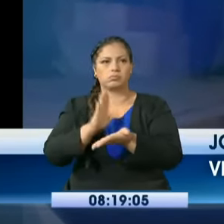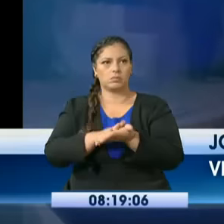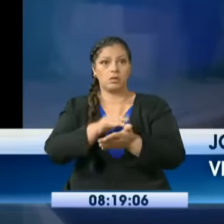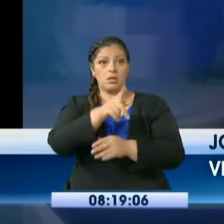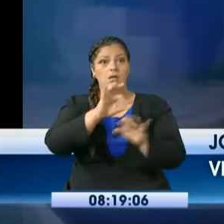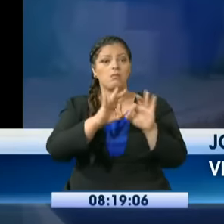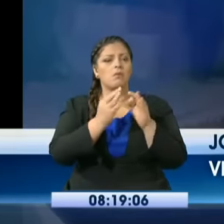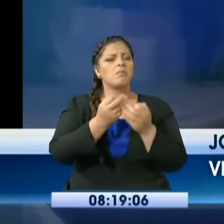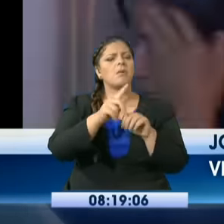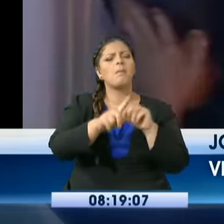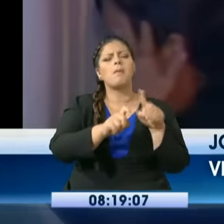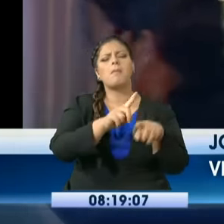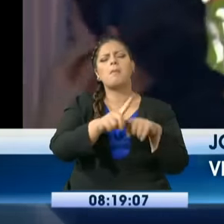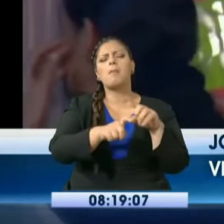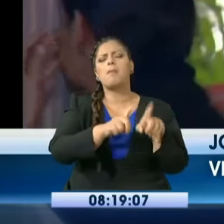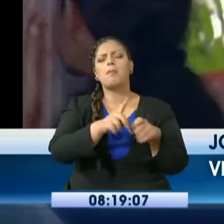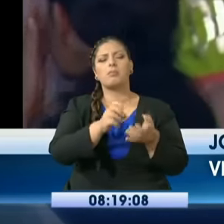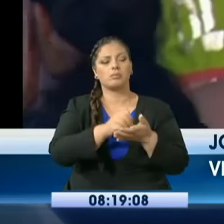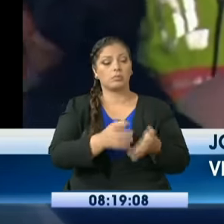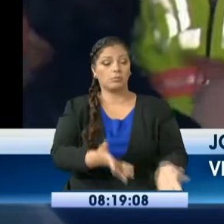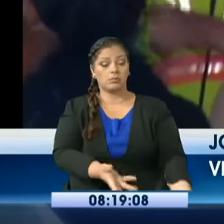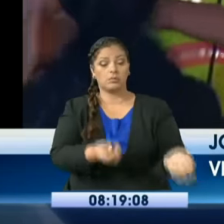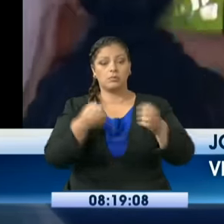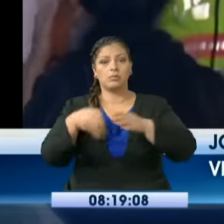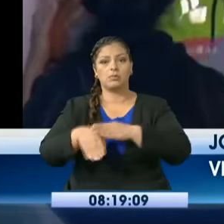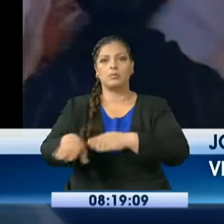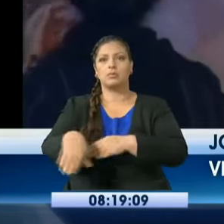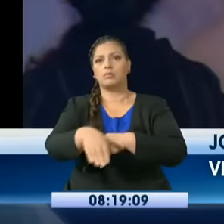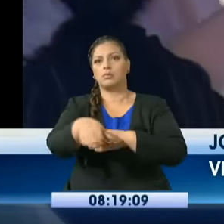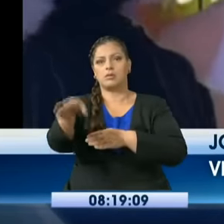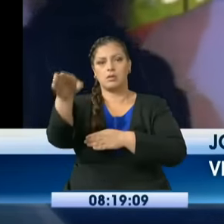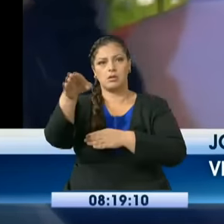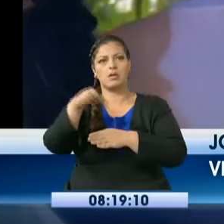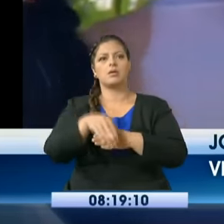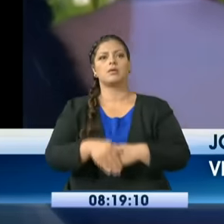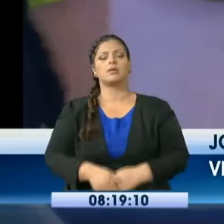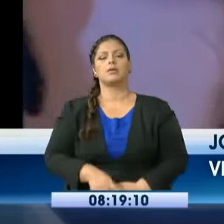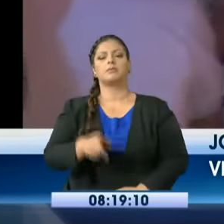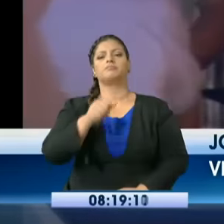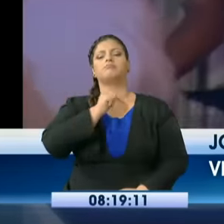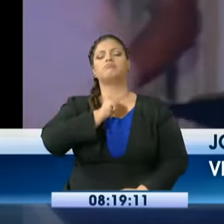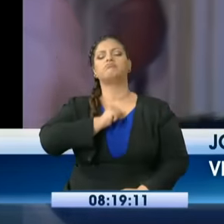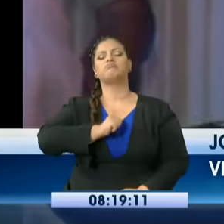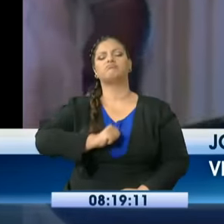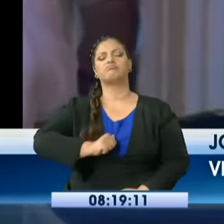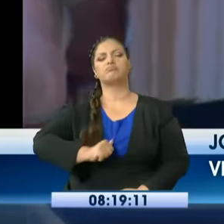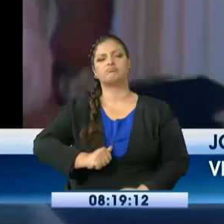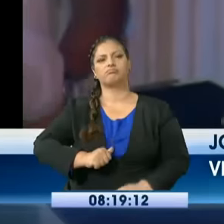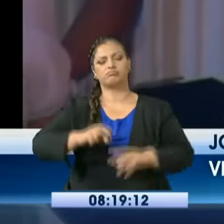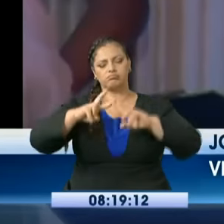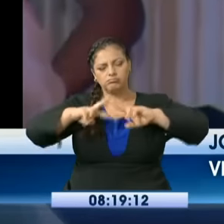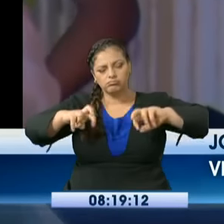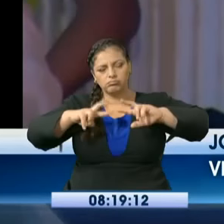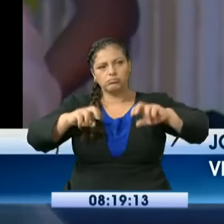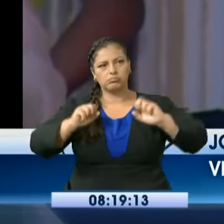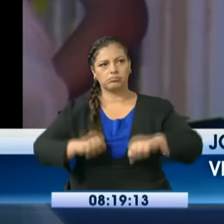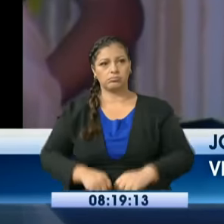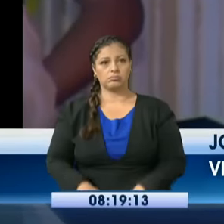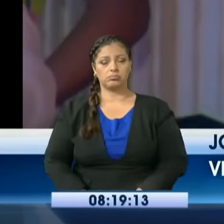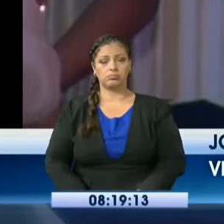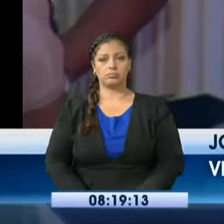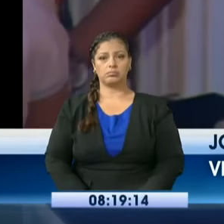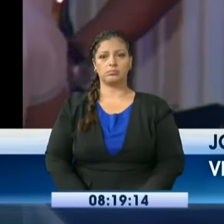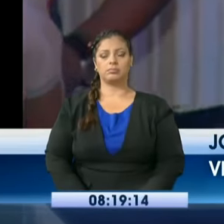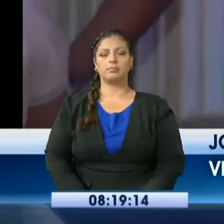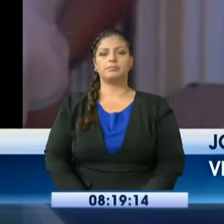el nuevo laboratorio forense. Aparentemente existía una persona que había tomado la decisión de suicidarse.